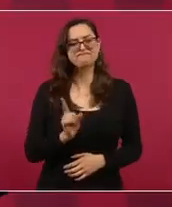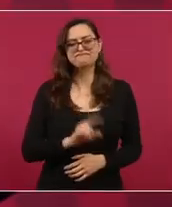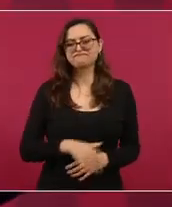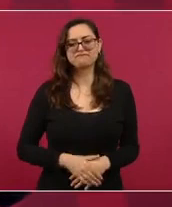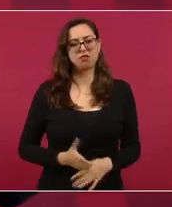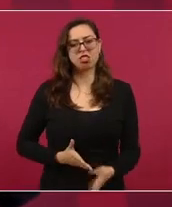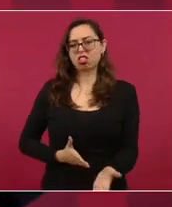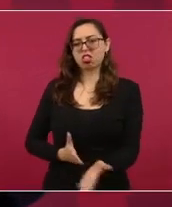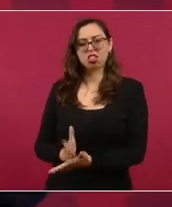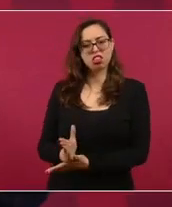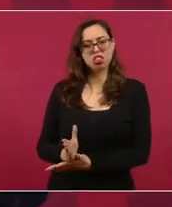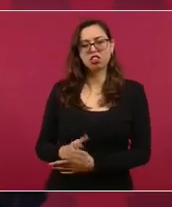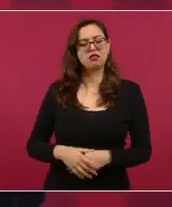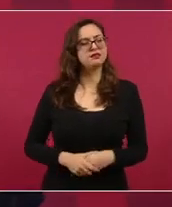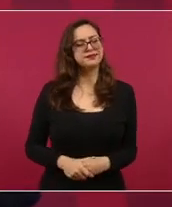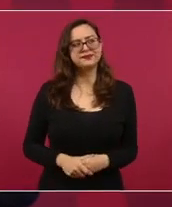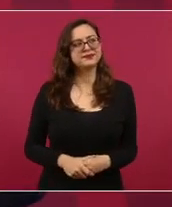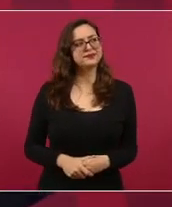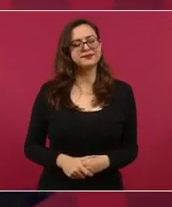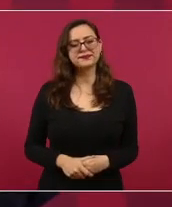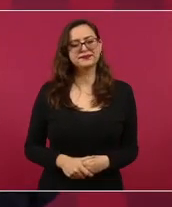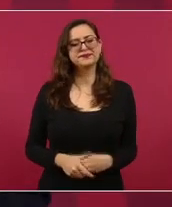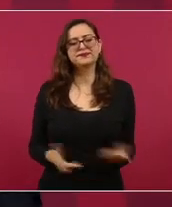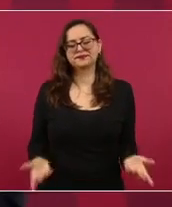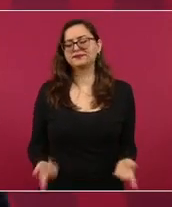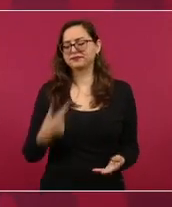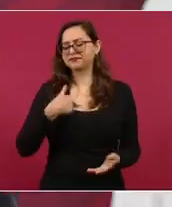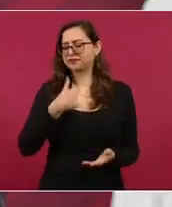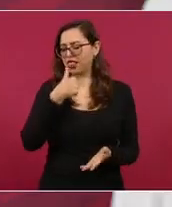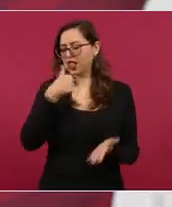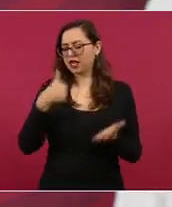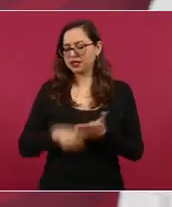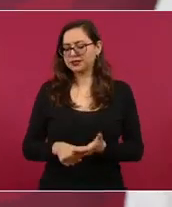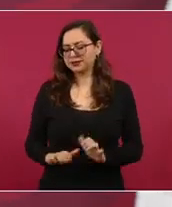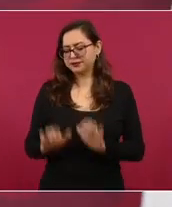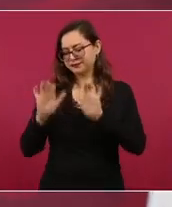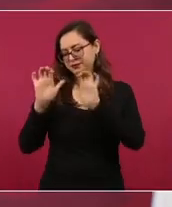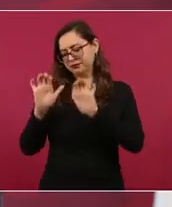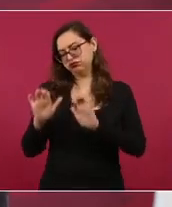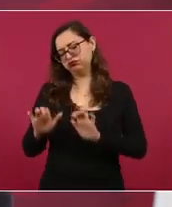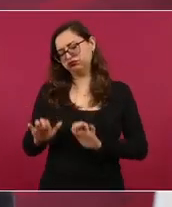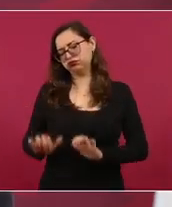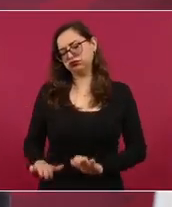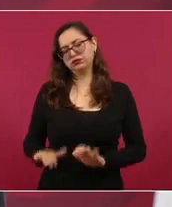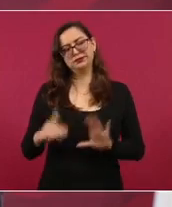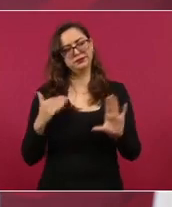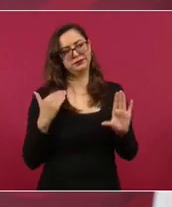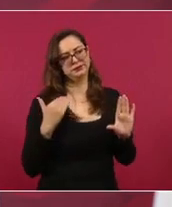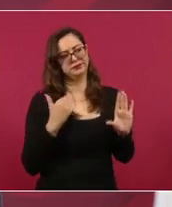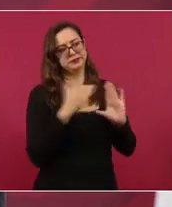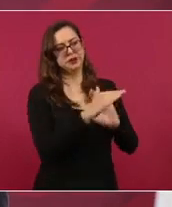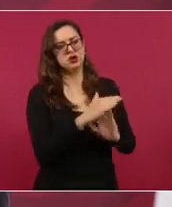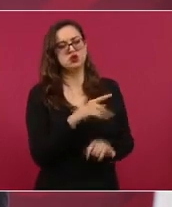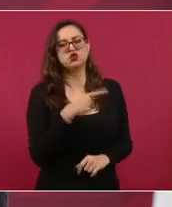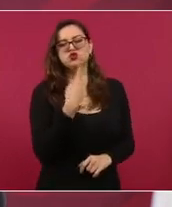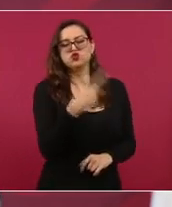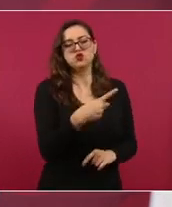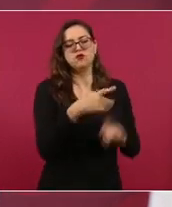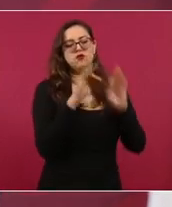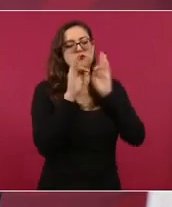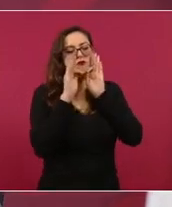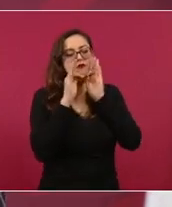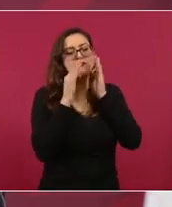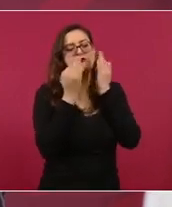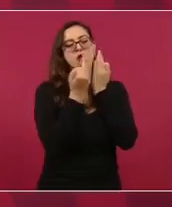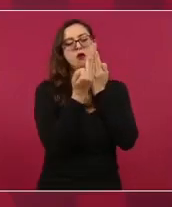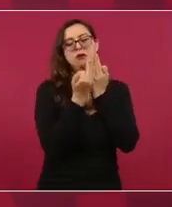correcto el procedimiento, como diría el general Cárdenas, el modito que